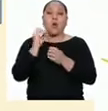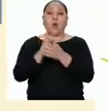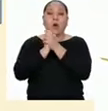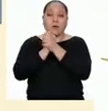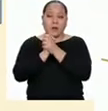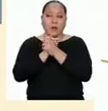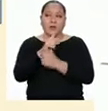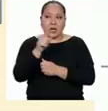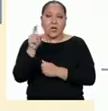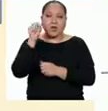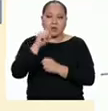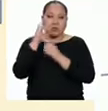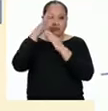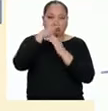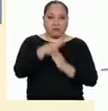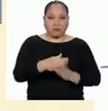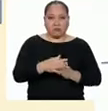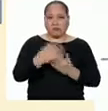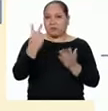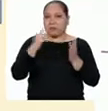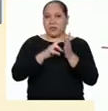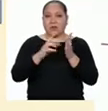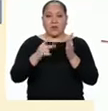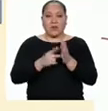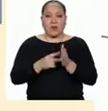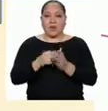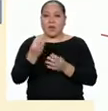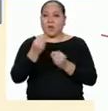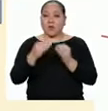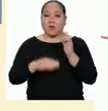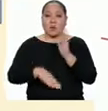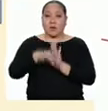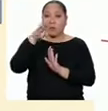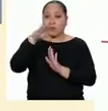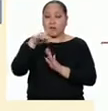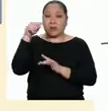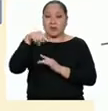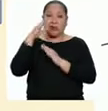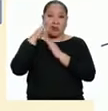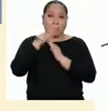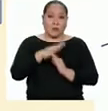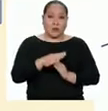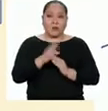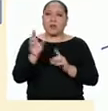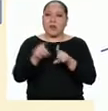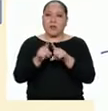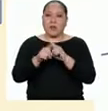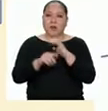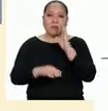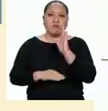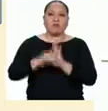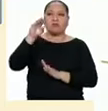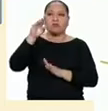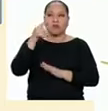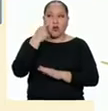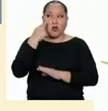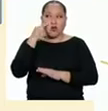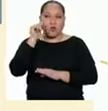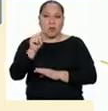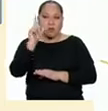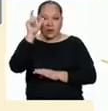actos discriminatorios. Es decir, así como la mayoría ha sido discriminado, también la mayoría conoce a